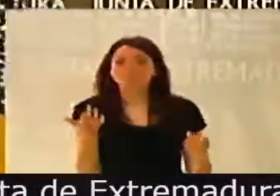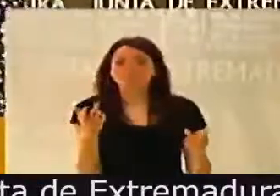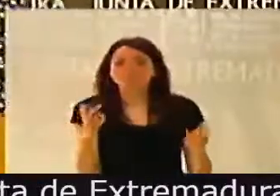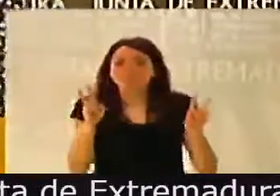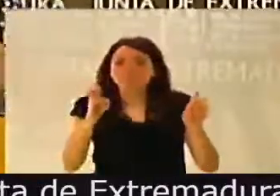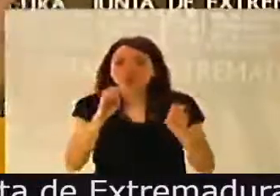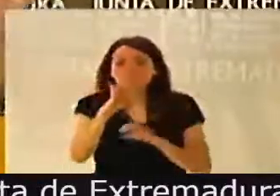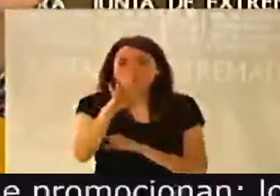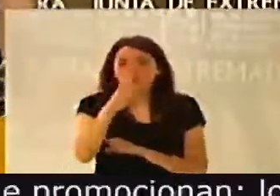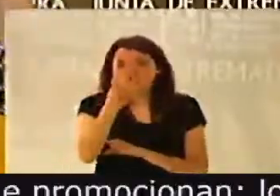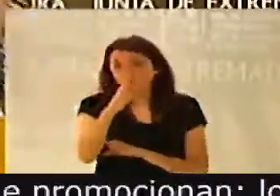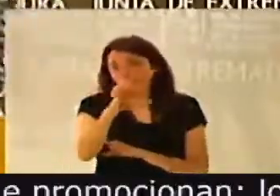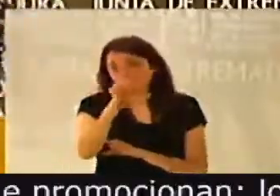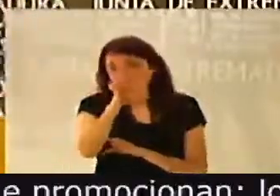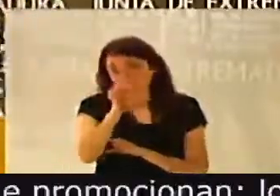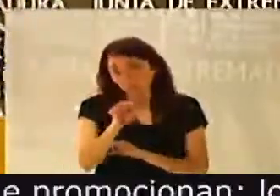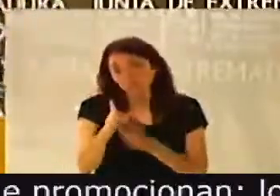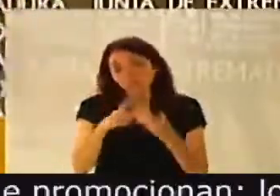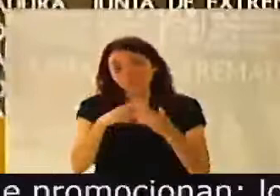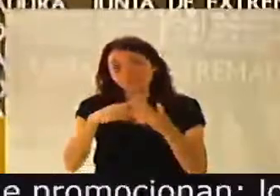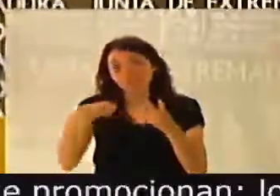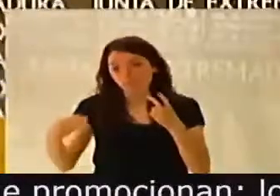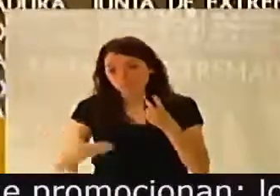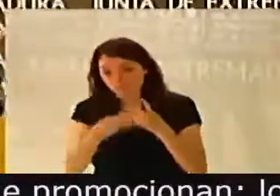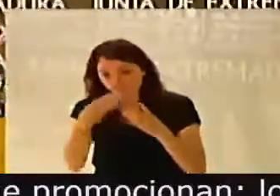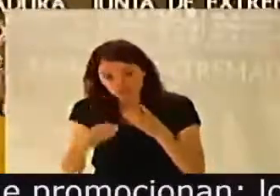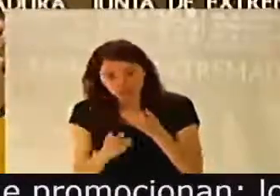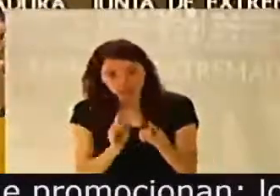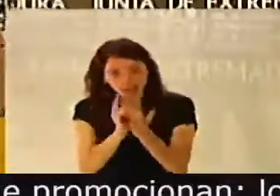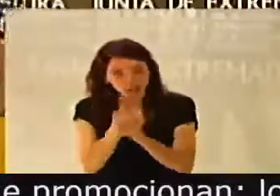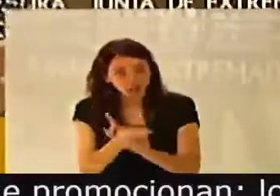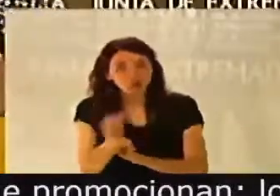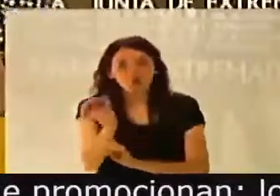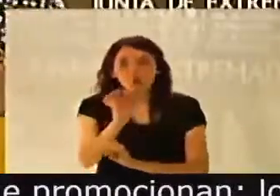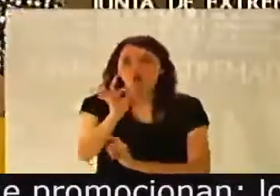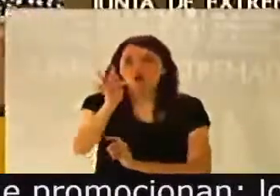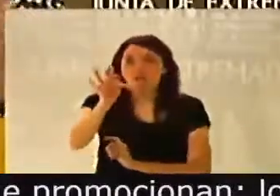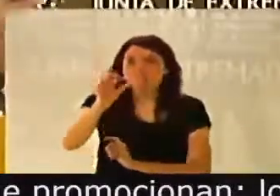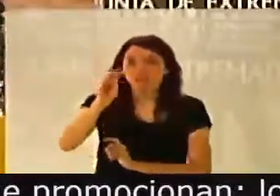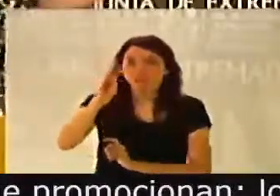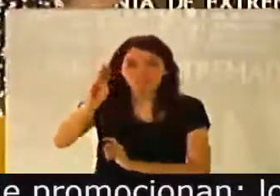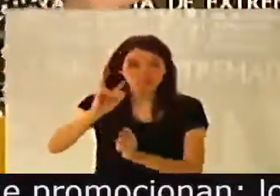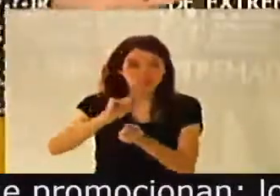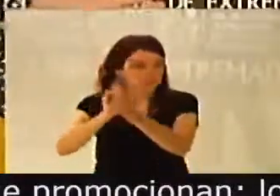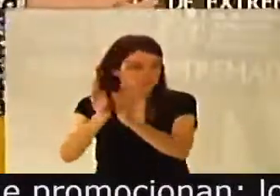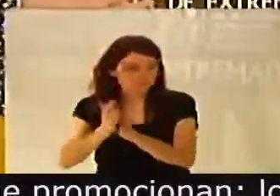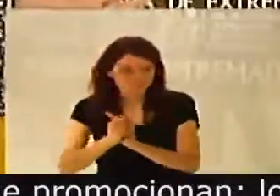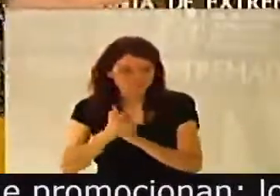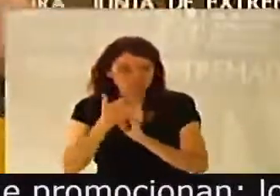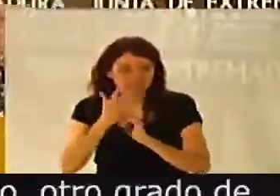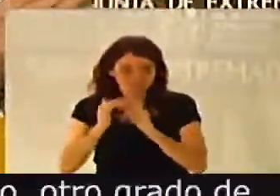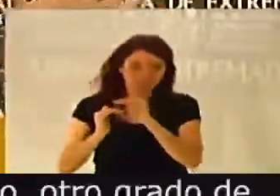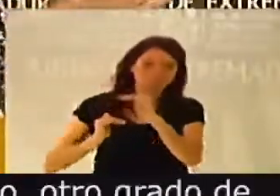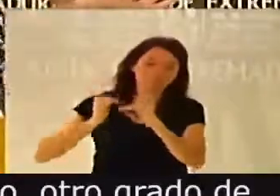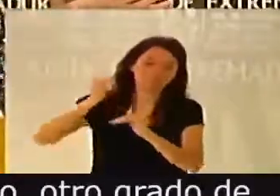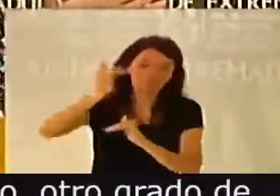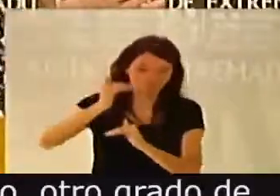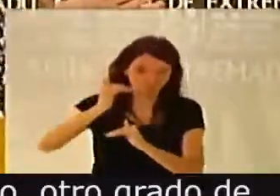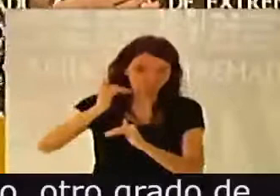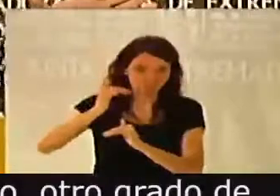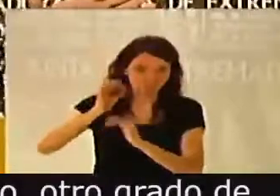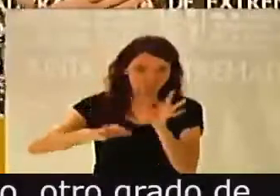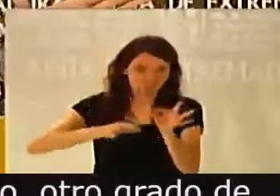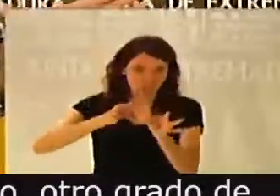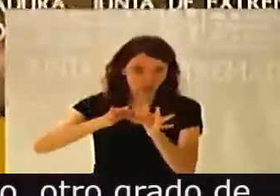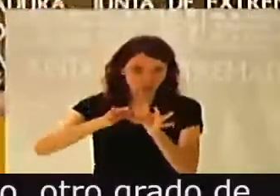pasan al bachillerato, los que pasan a otro grado de FP, no quisiera equivocarme, los alumnos que promocionan. Eso fue lo que decretó la Junta